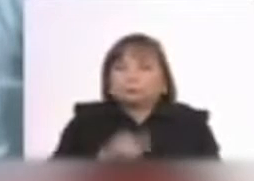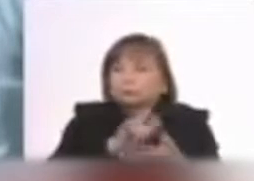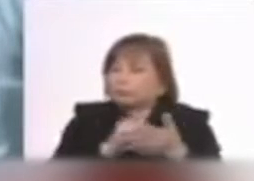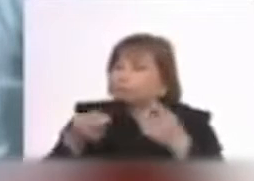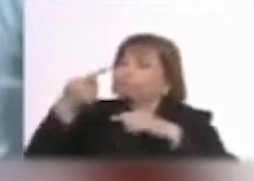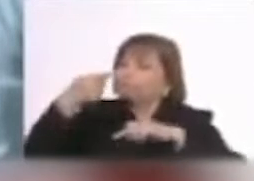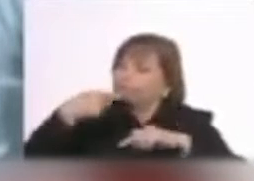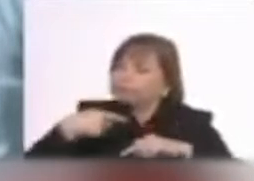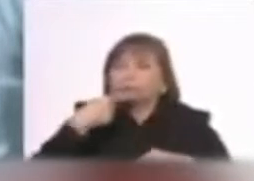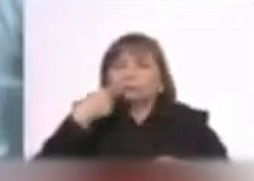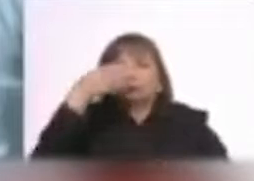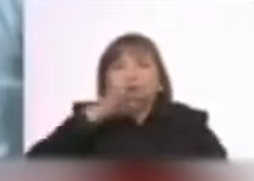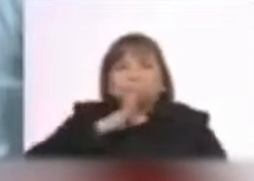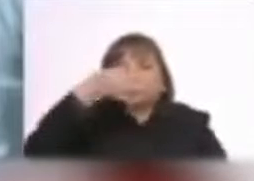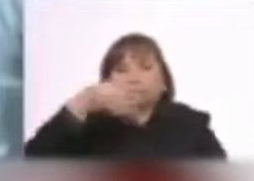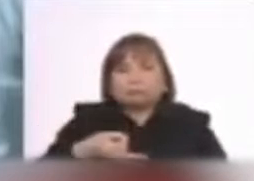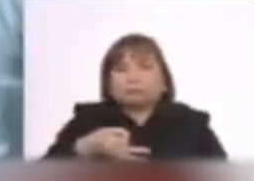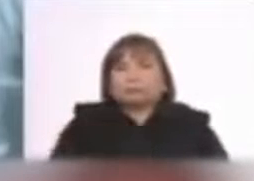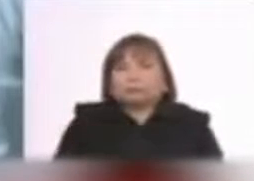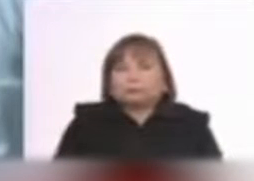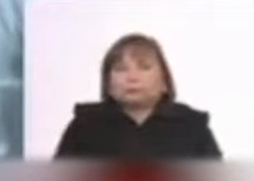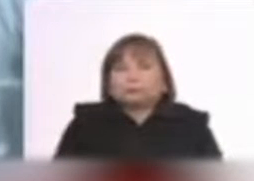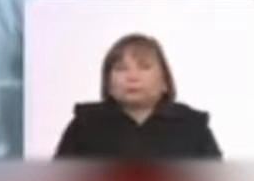y que vengo a decir además la verdad.